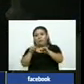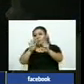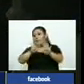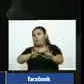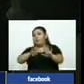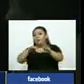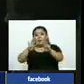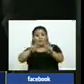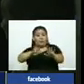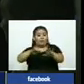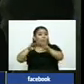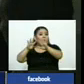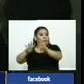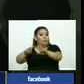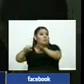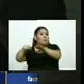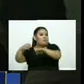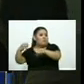dólares, que representa el